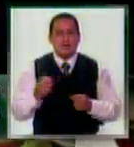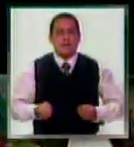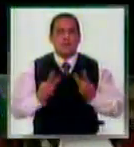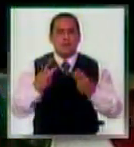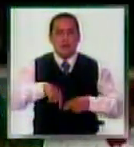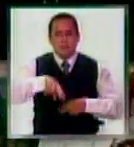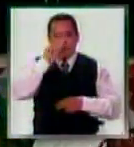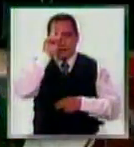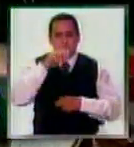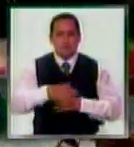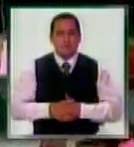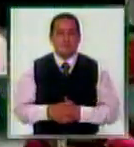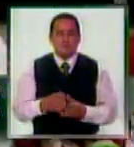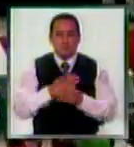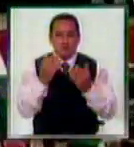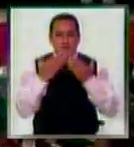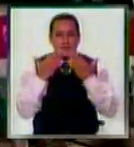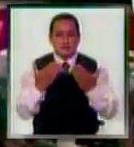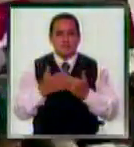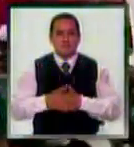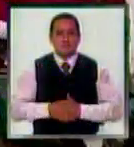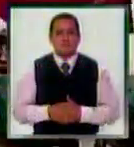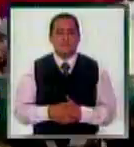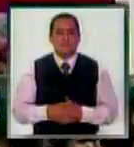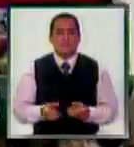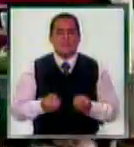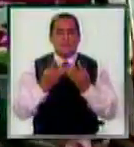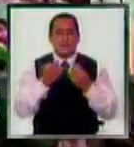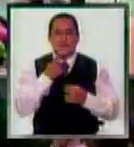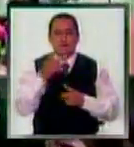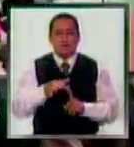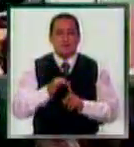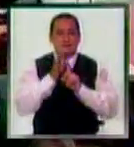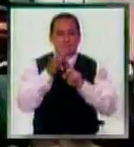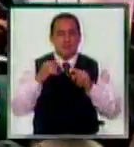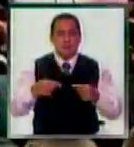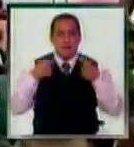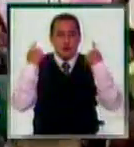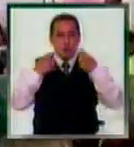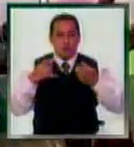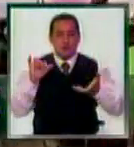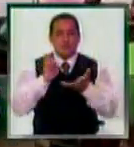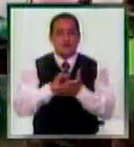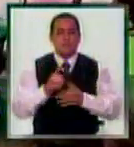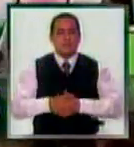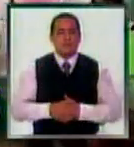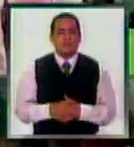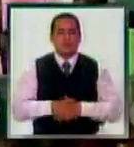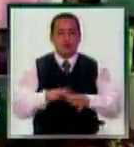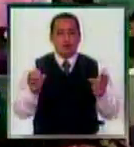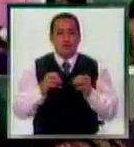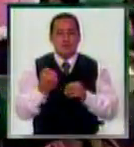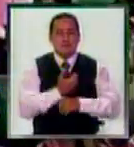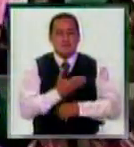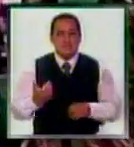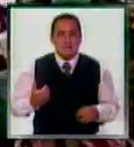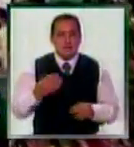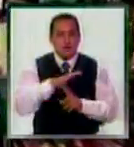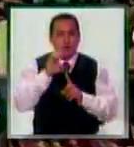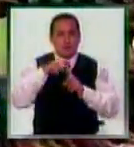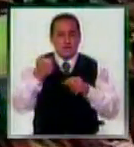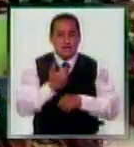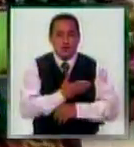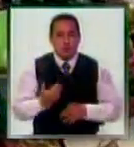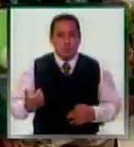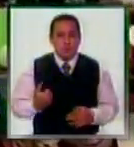Perú! ¡Que viva! Muchas gracias. Bien, entonces uno de los principales objetivos del presidente de la República, del